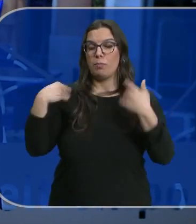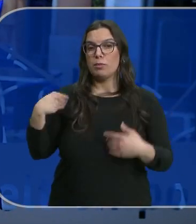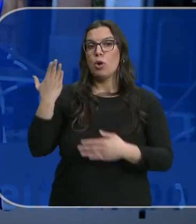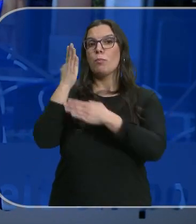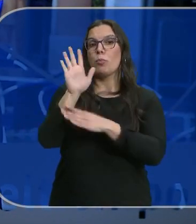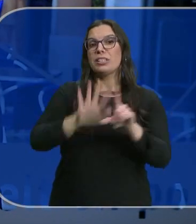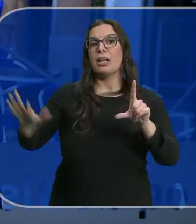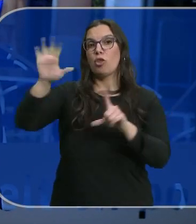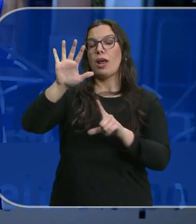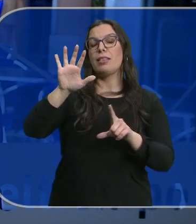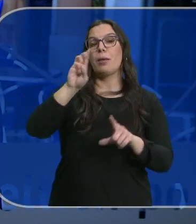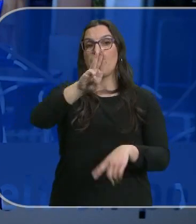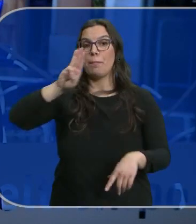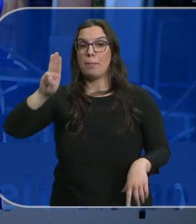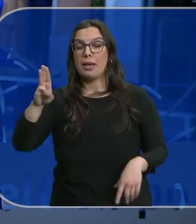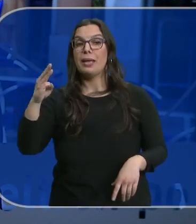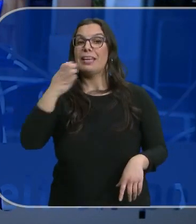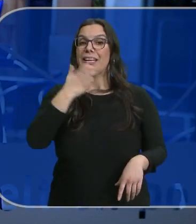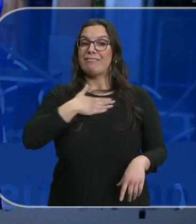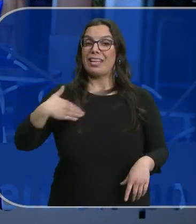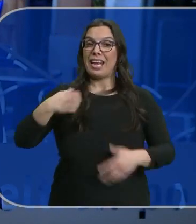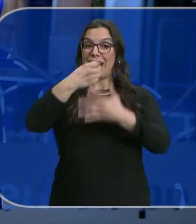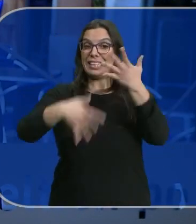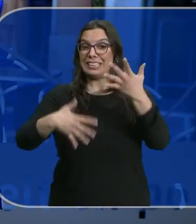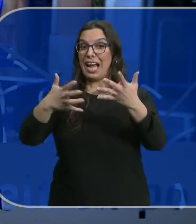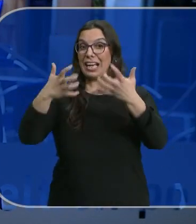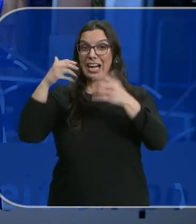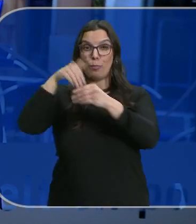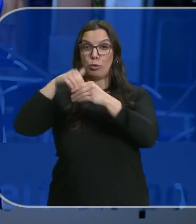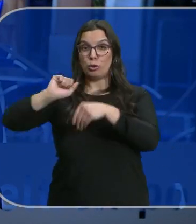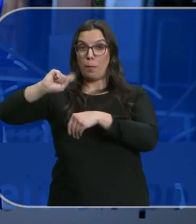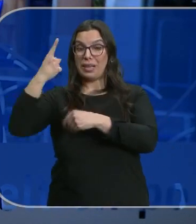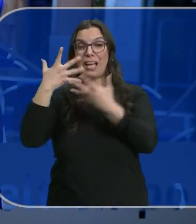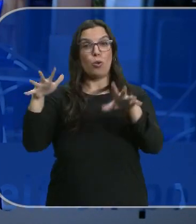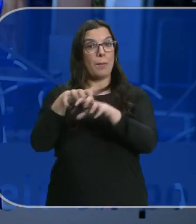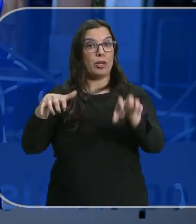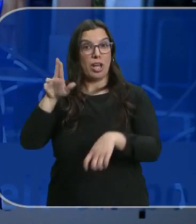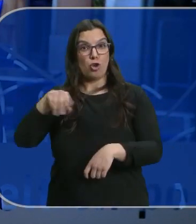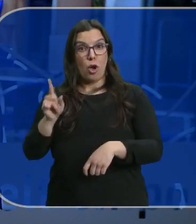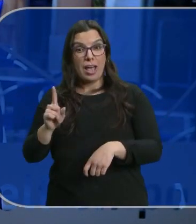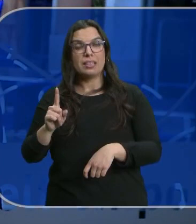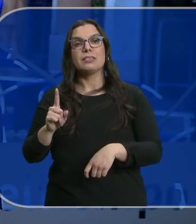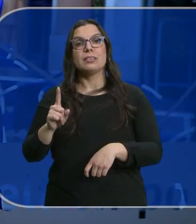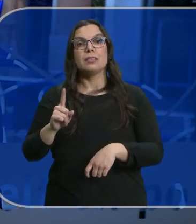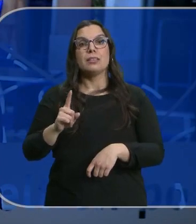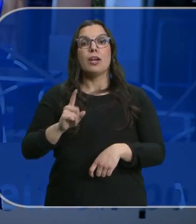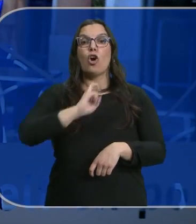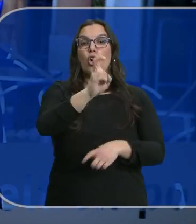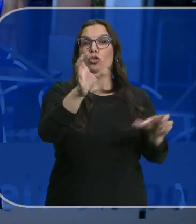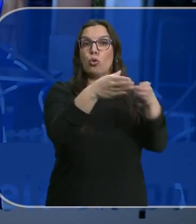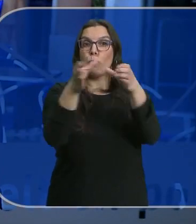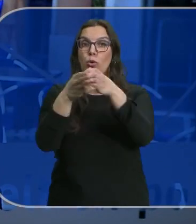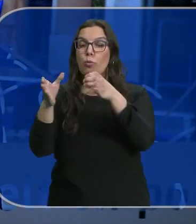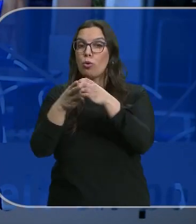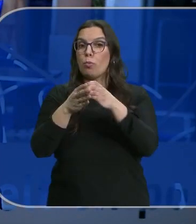presidente nacional del PP de que gobiernen los municipios las listas más votadas, aunque no tengan mayoría, sin necesidad de pactar con otras